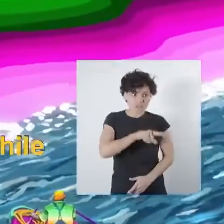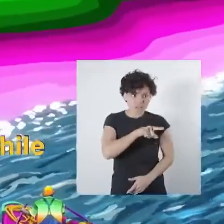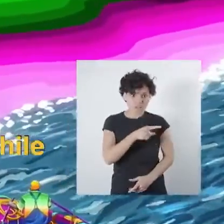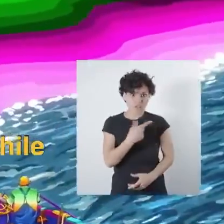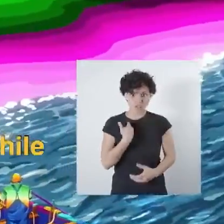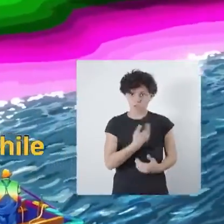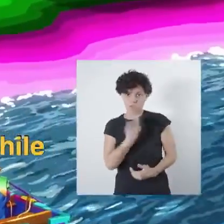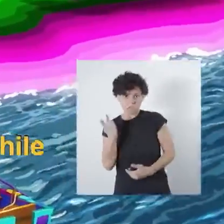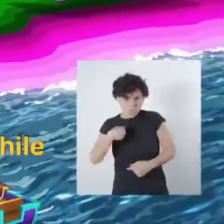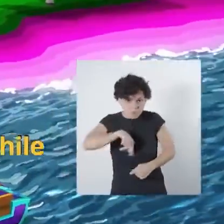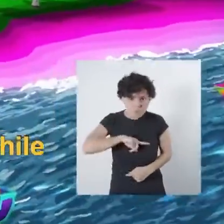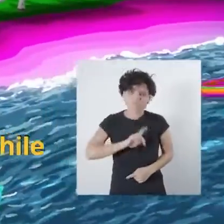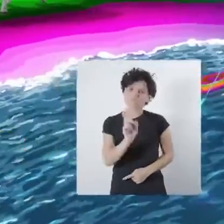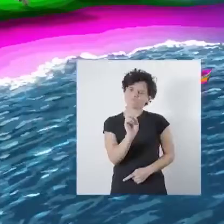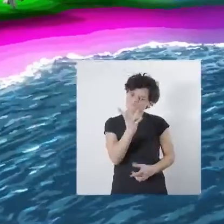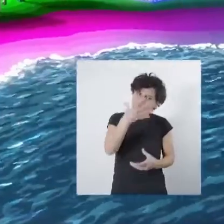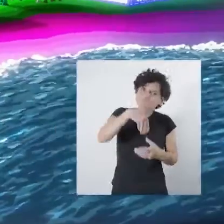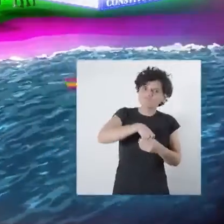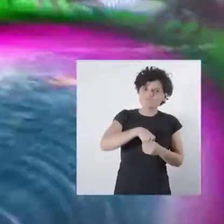sin nosotros.